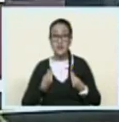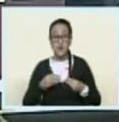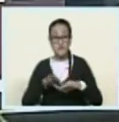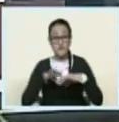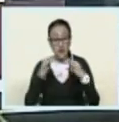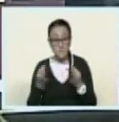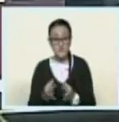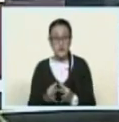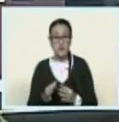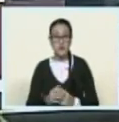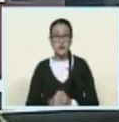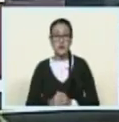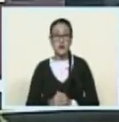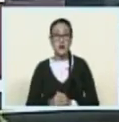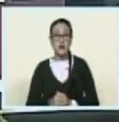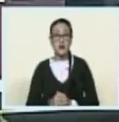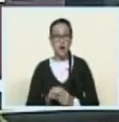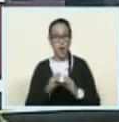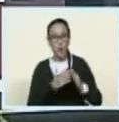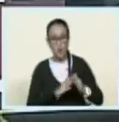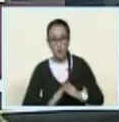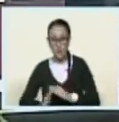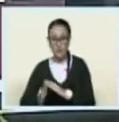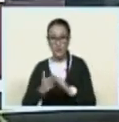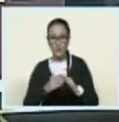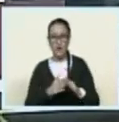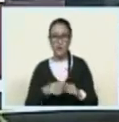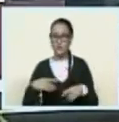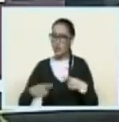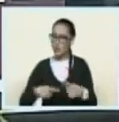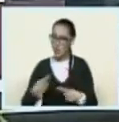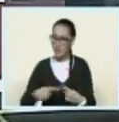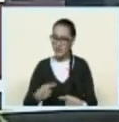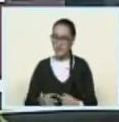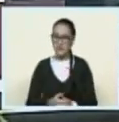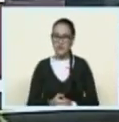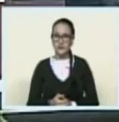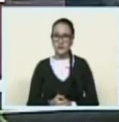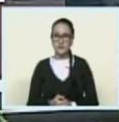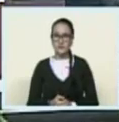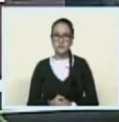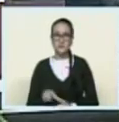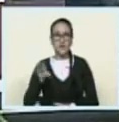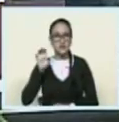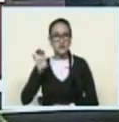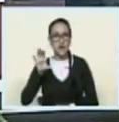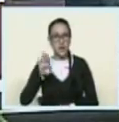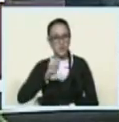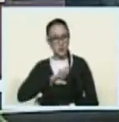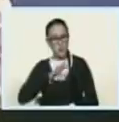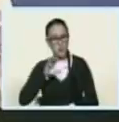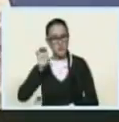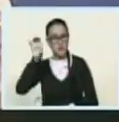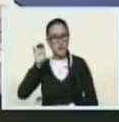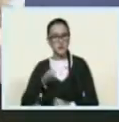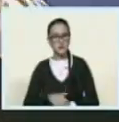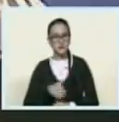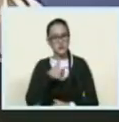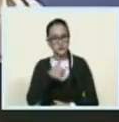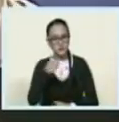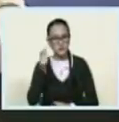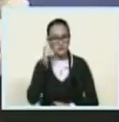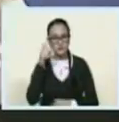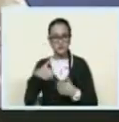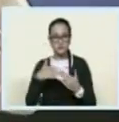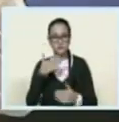nuestra familia, de nuestra comunidad, de nuestro estado, de nuestro país, cada día